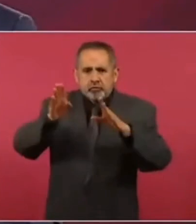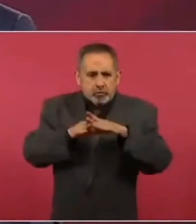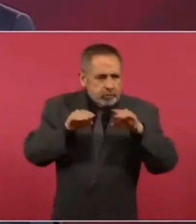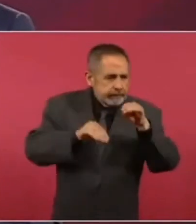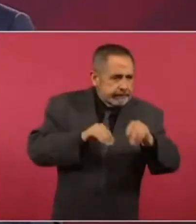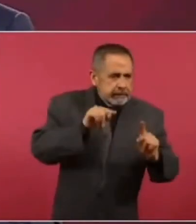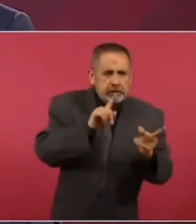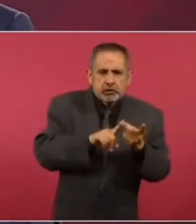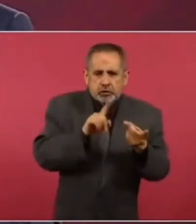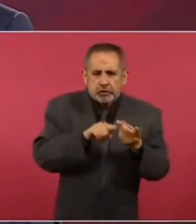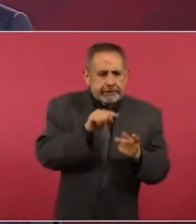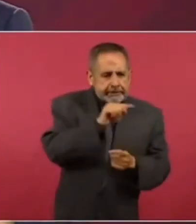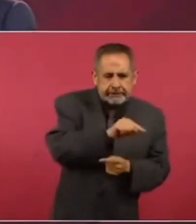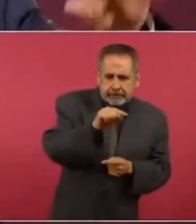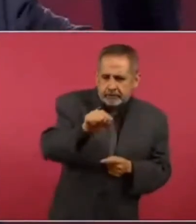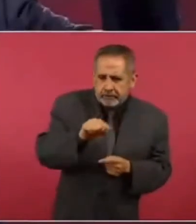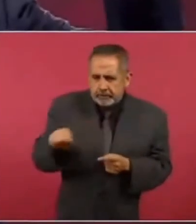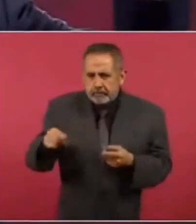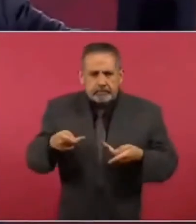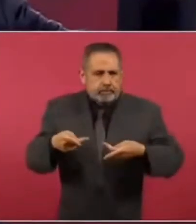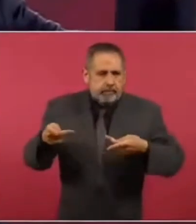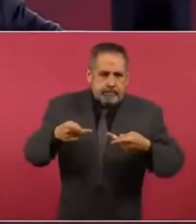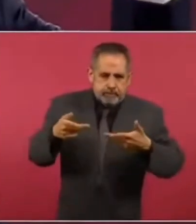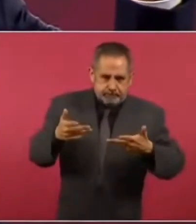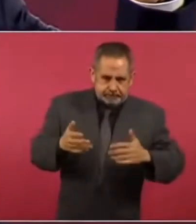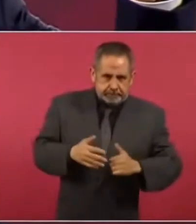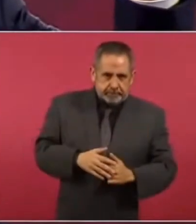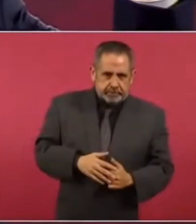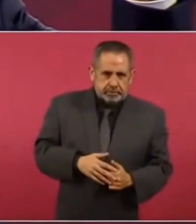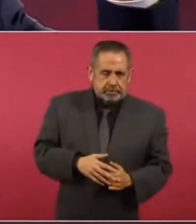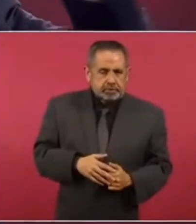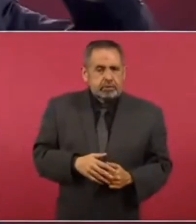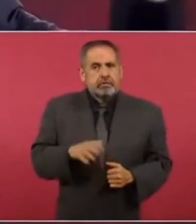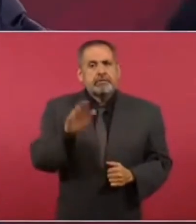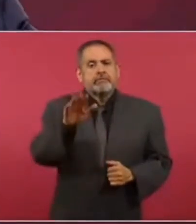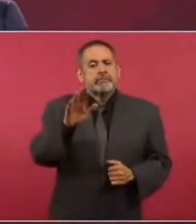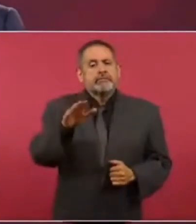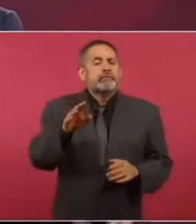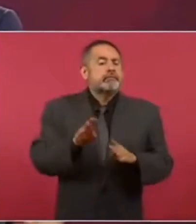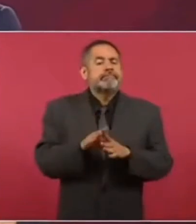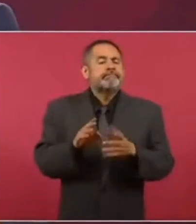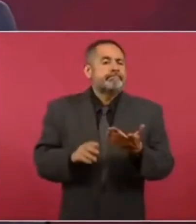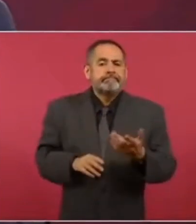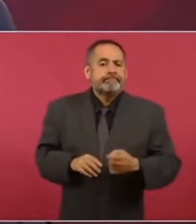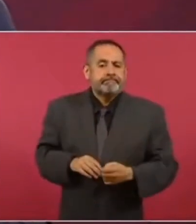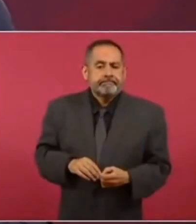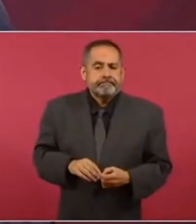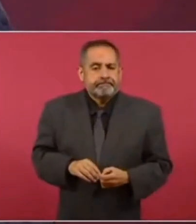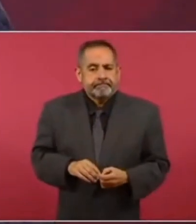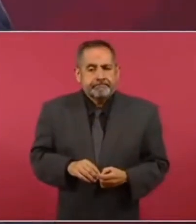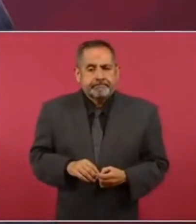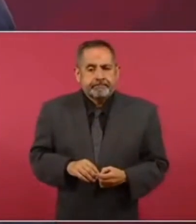referencia. Es que si se lleva a cabo